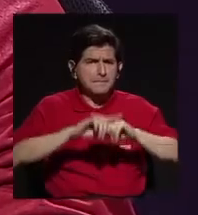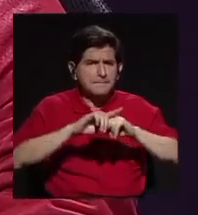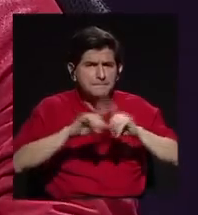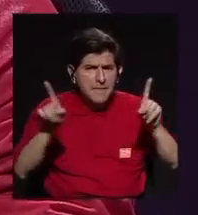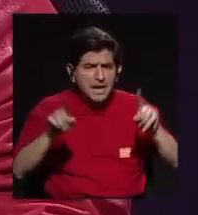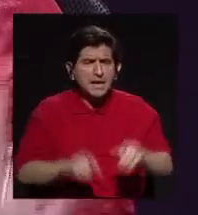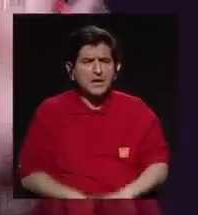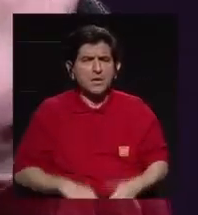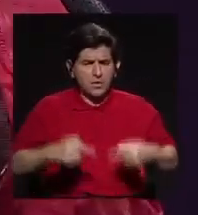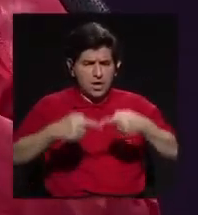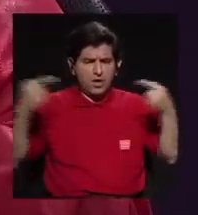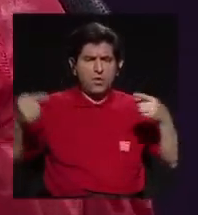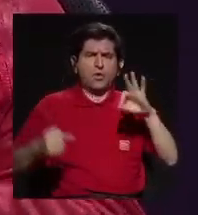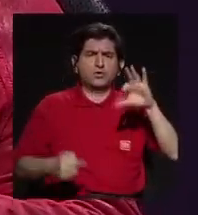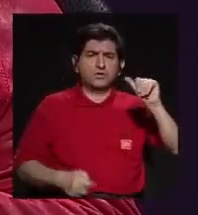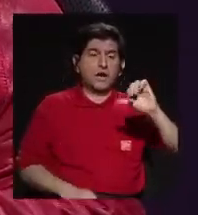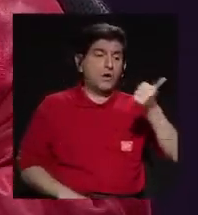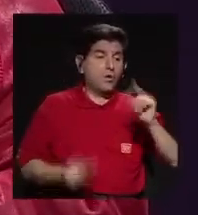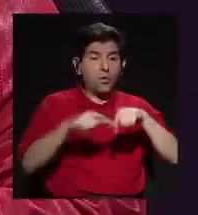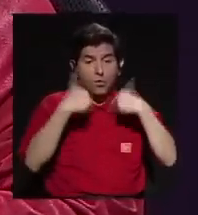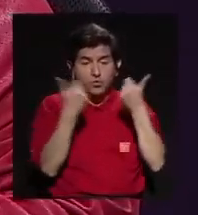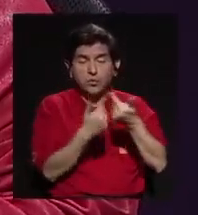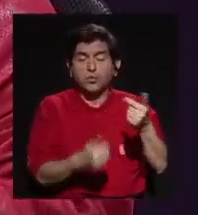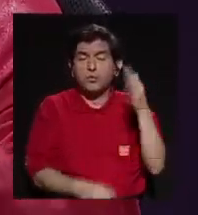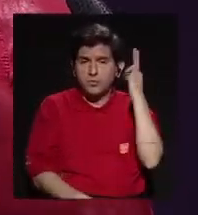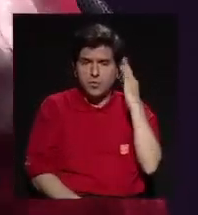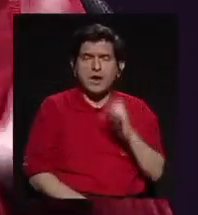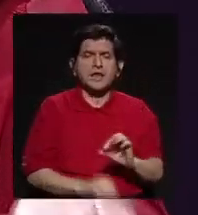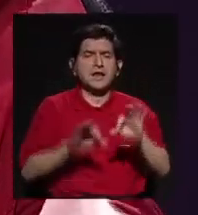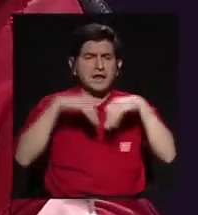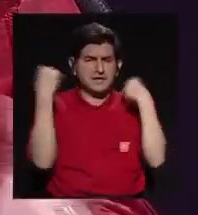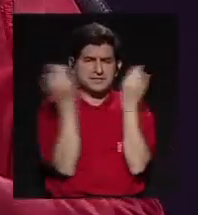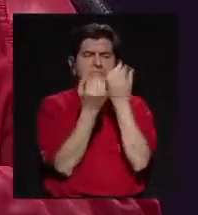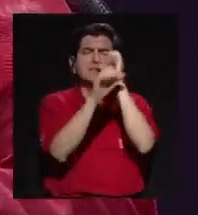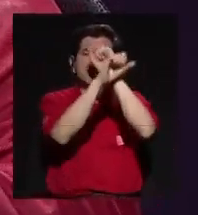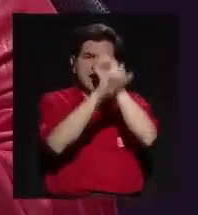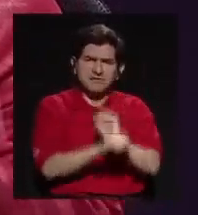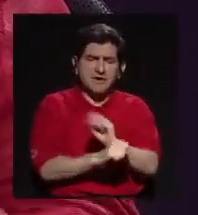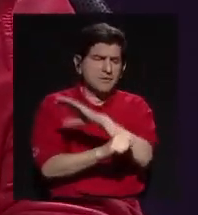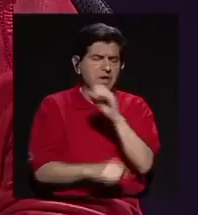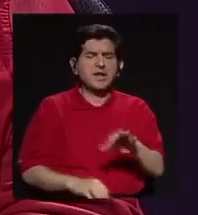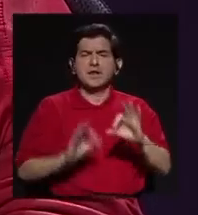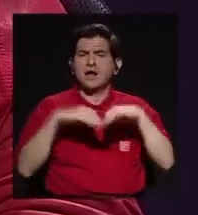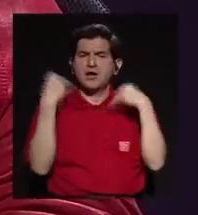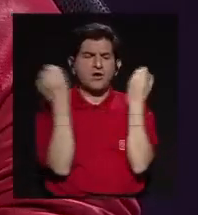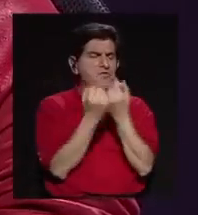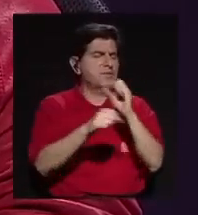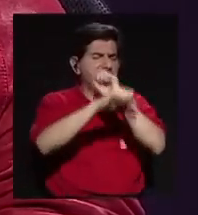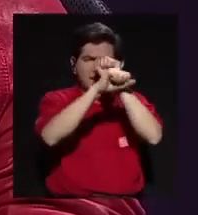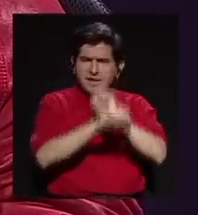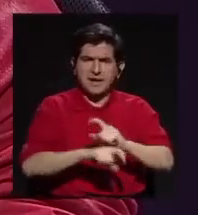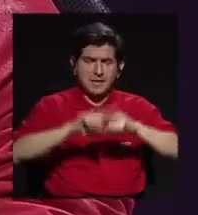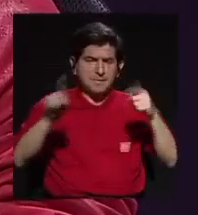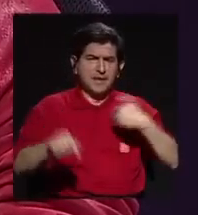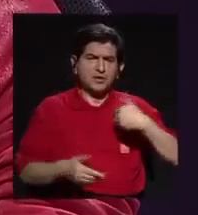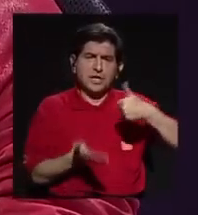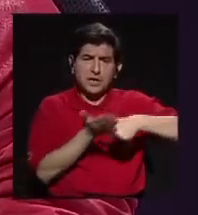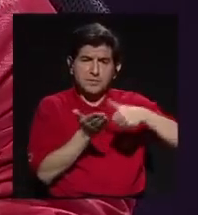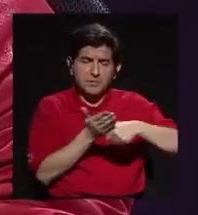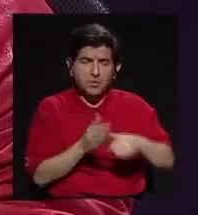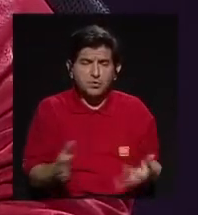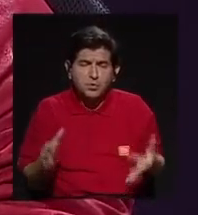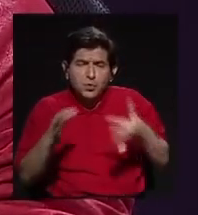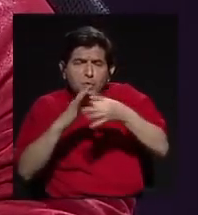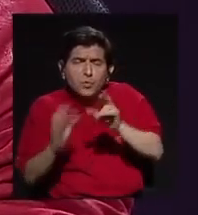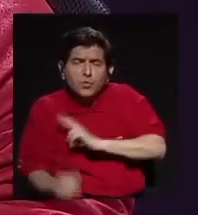que otras mujeres que forman parte de familias tradicionales o aún familias no tradicionales, pero que tienen un voto religioso, o